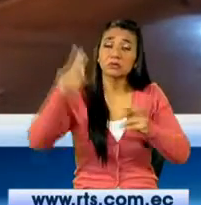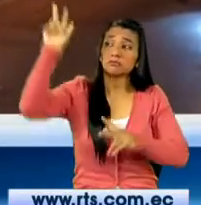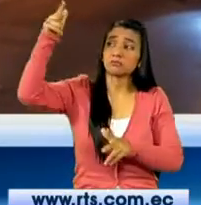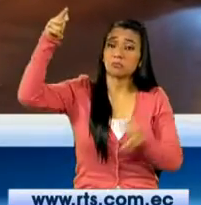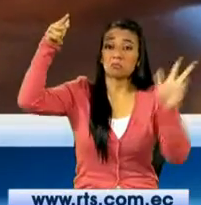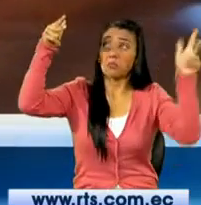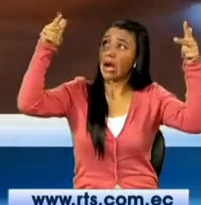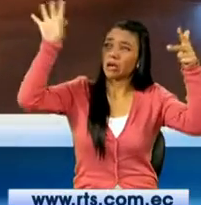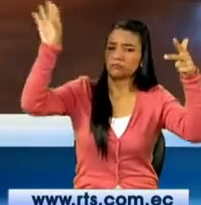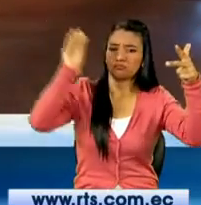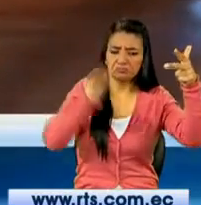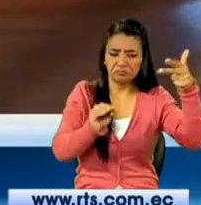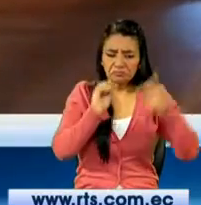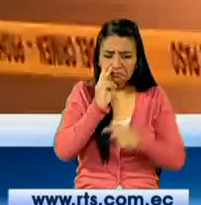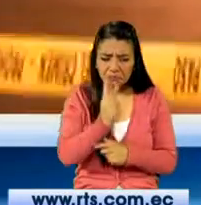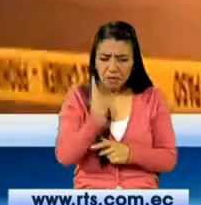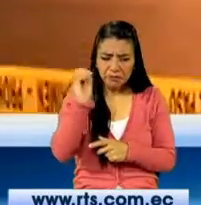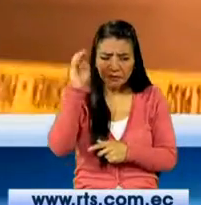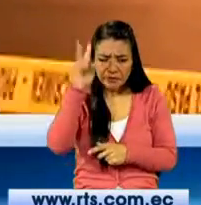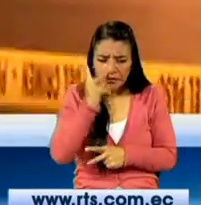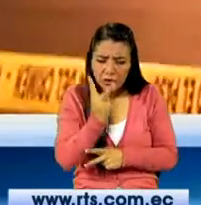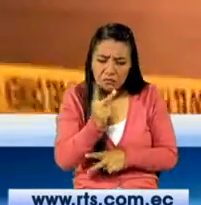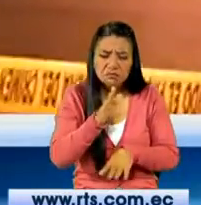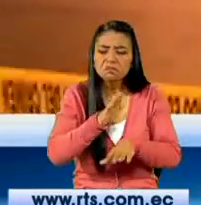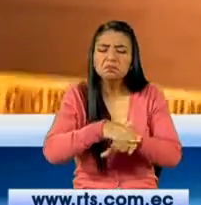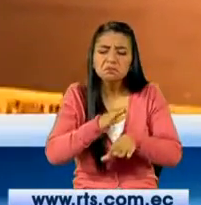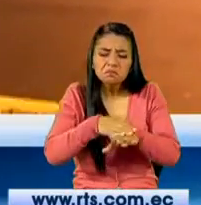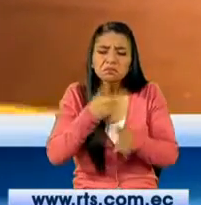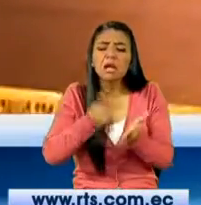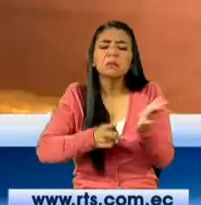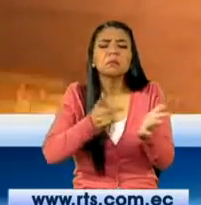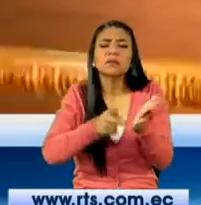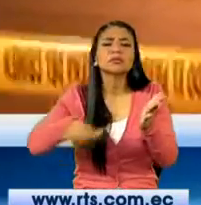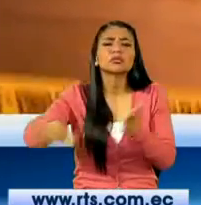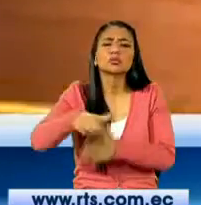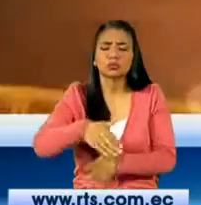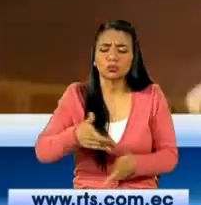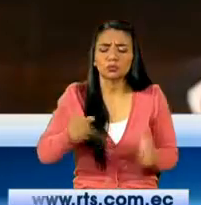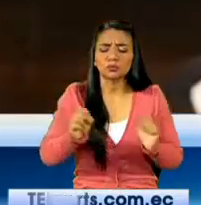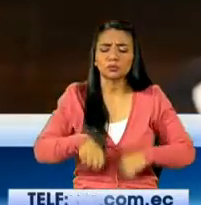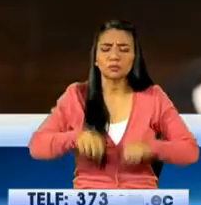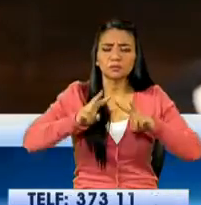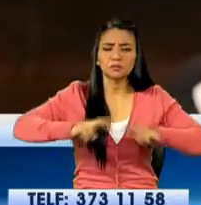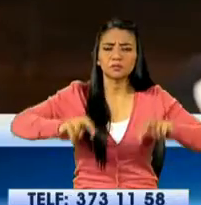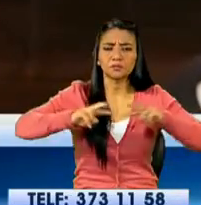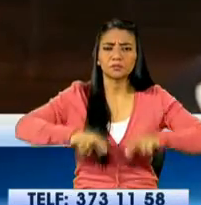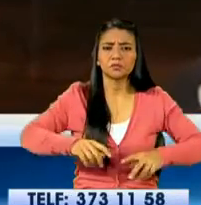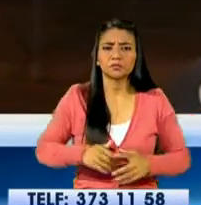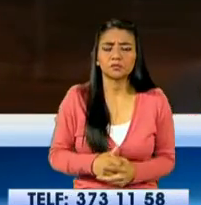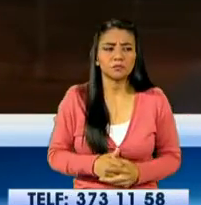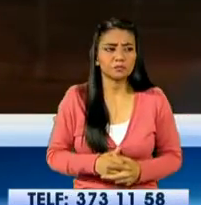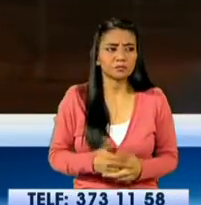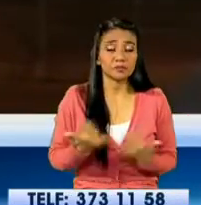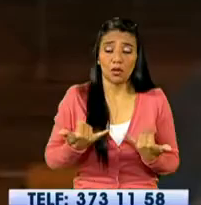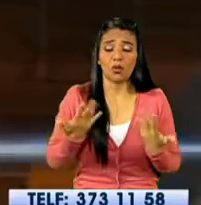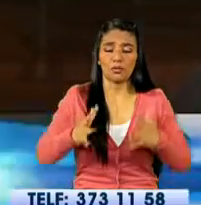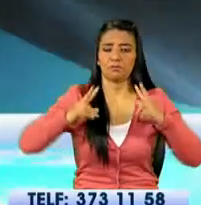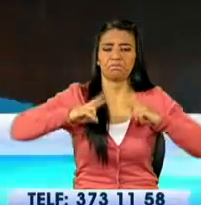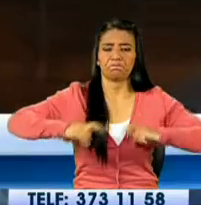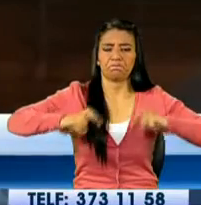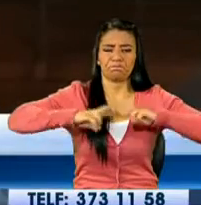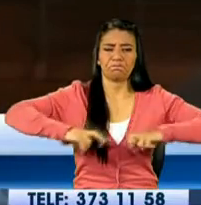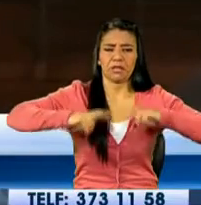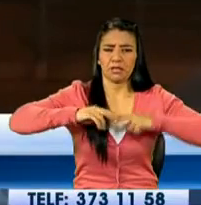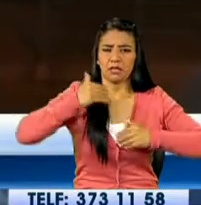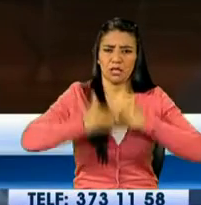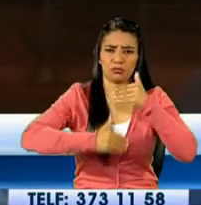de vigilancia para determinar el móvil y autores del hecho de sangre. Se encuentra en etapa de investigación previa